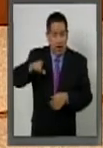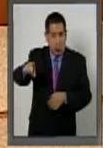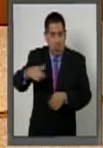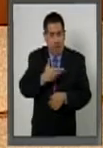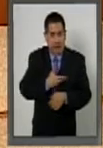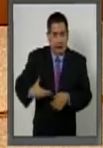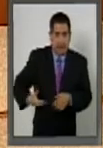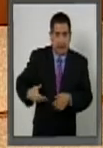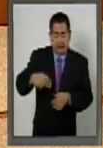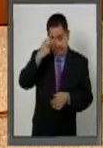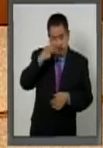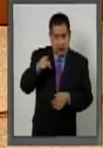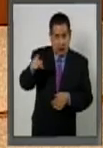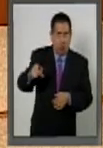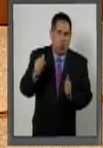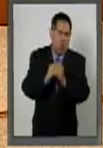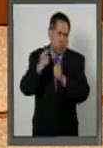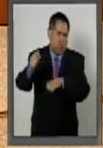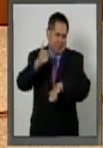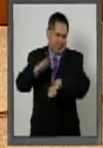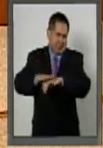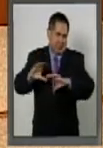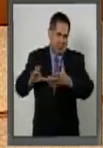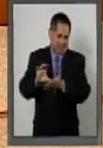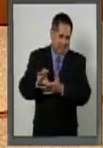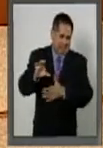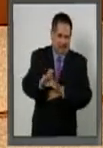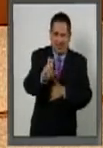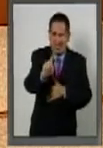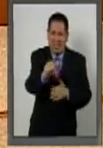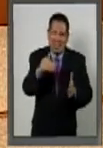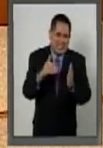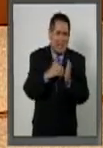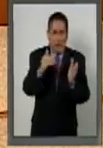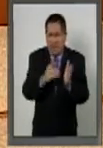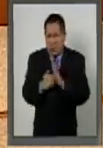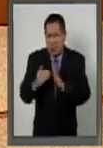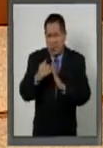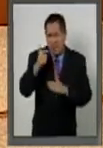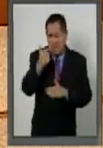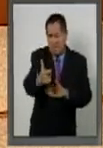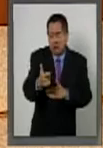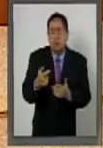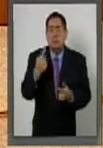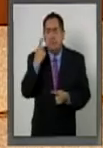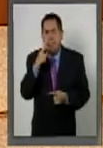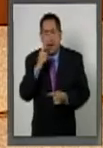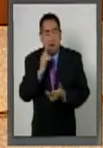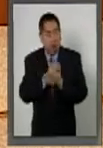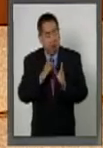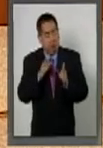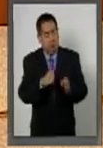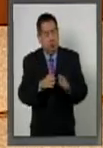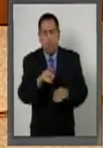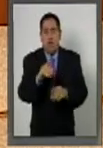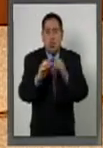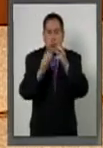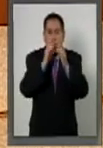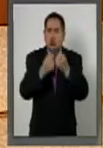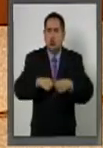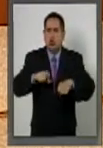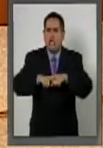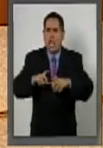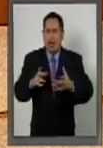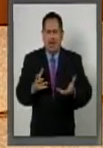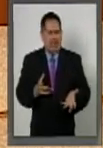presidente de la república y su administración de 36 mil millones de pesos solamente para comunicación social